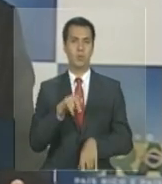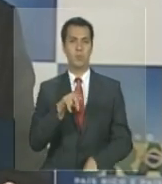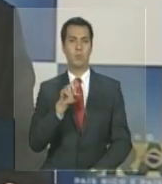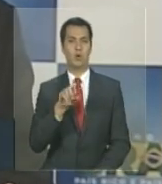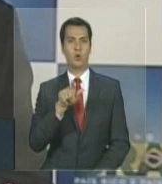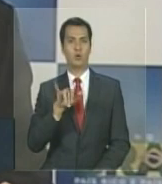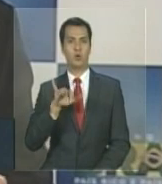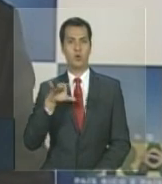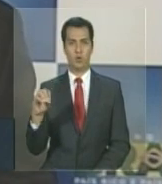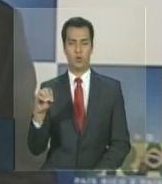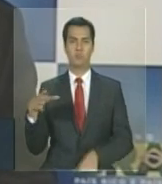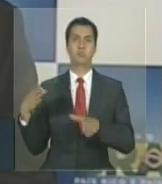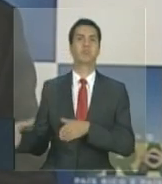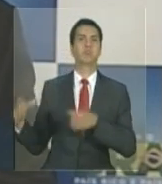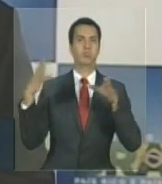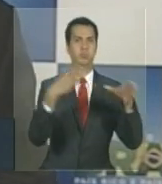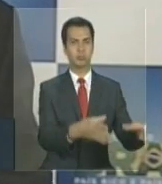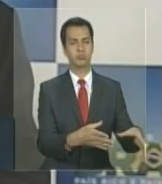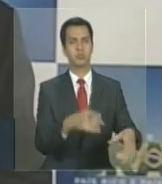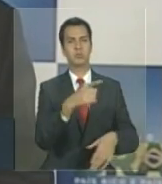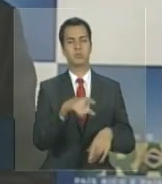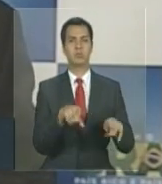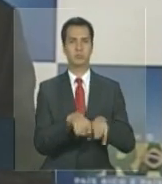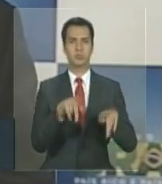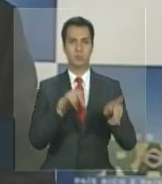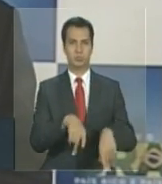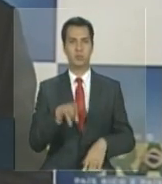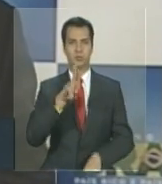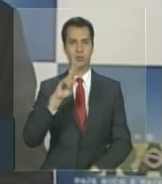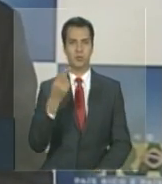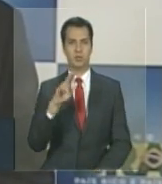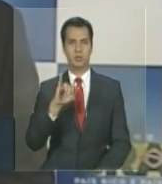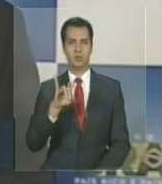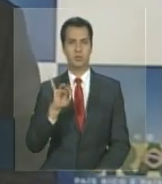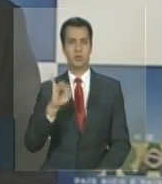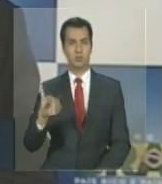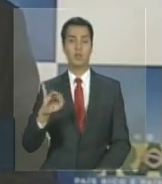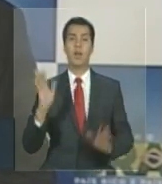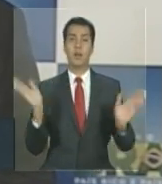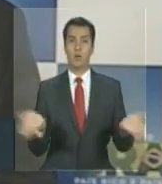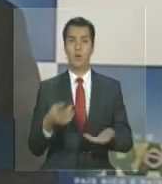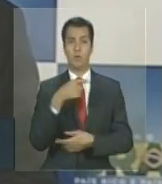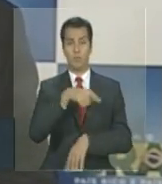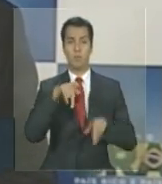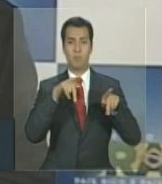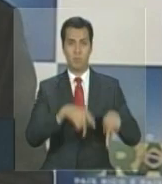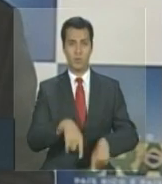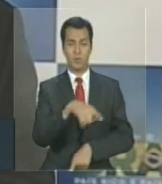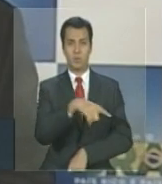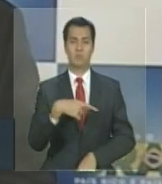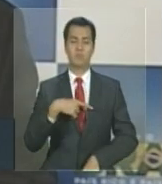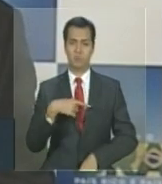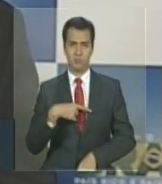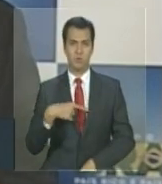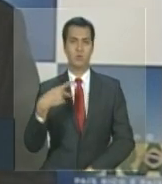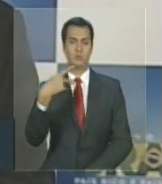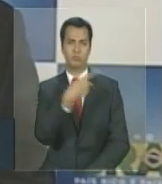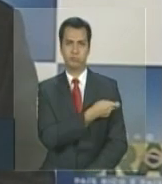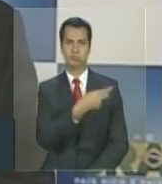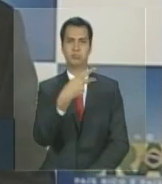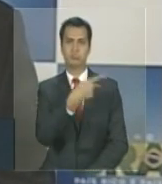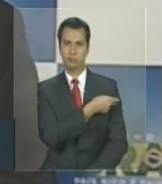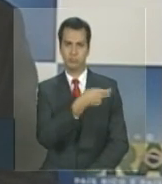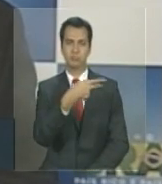fueron las primeras en llegar. Y pueblo de Haití en este momento está siendo también en parte cubierto